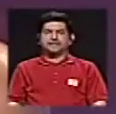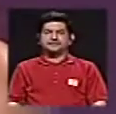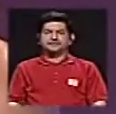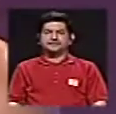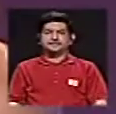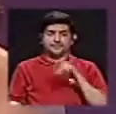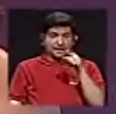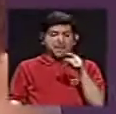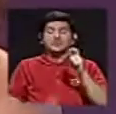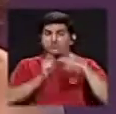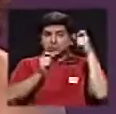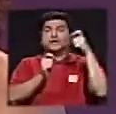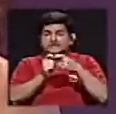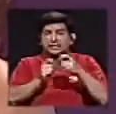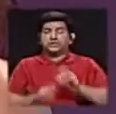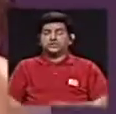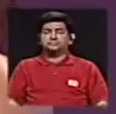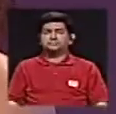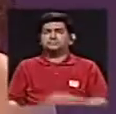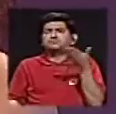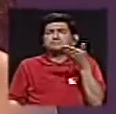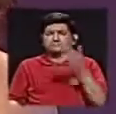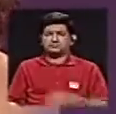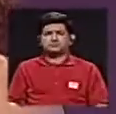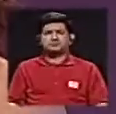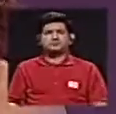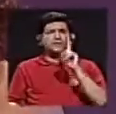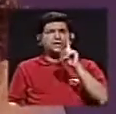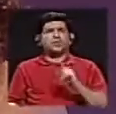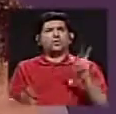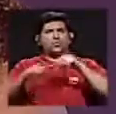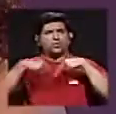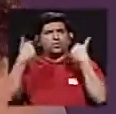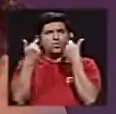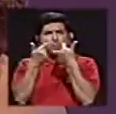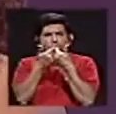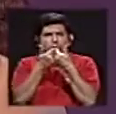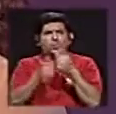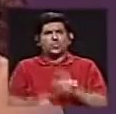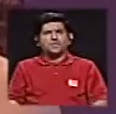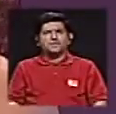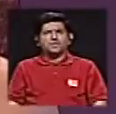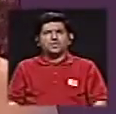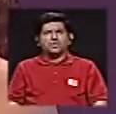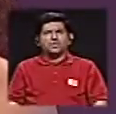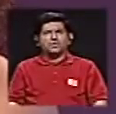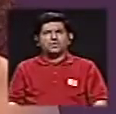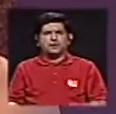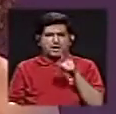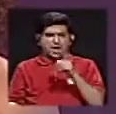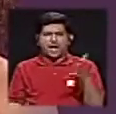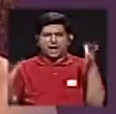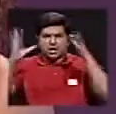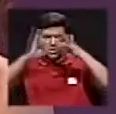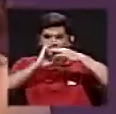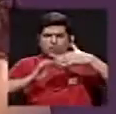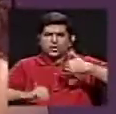ese fue un haber fue una coalición en donde convergieron